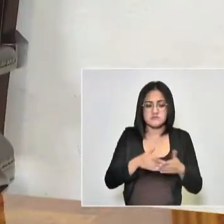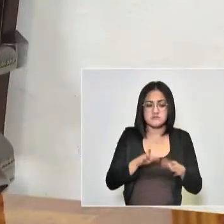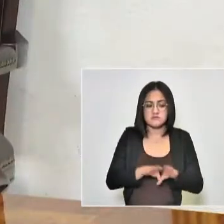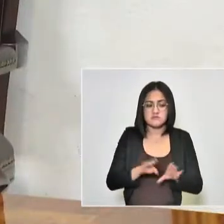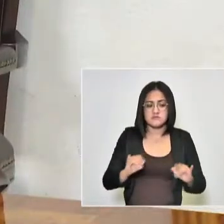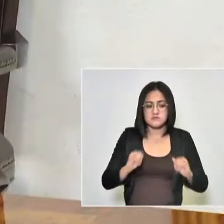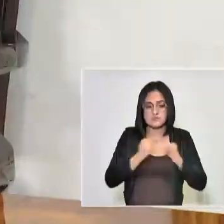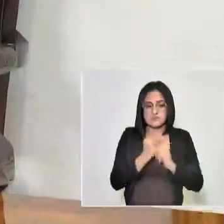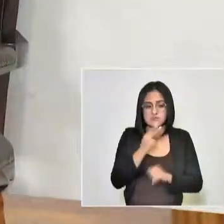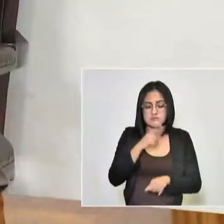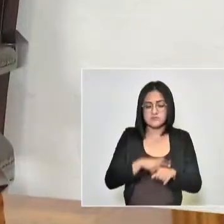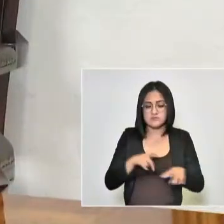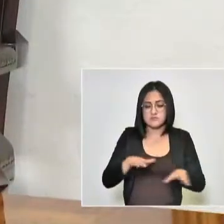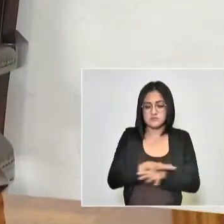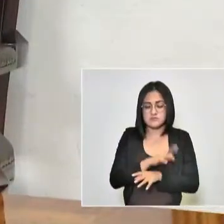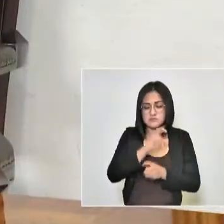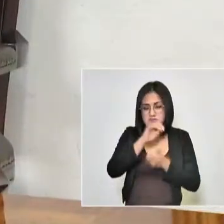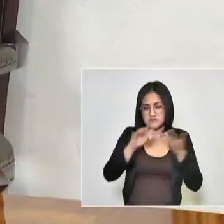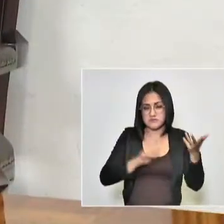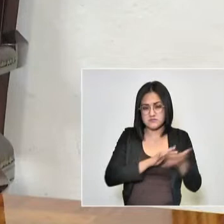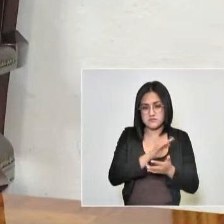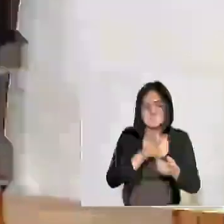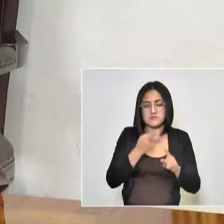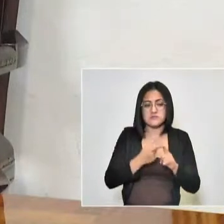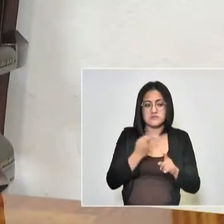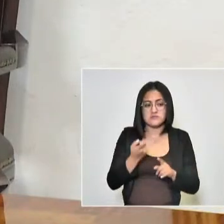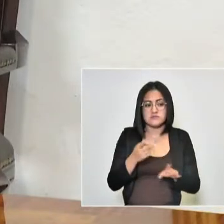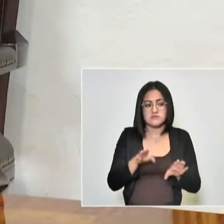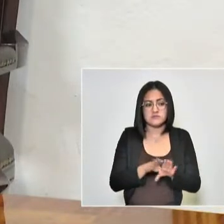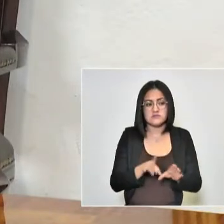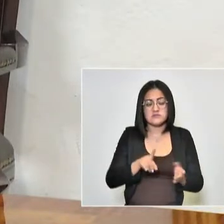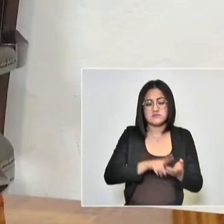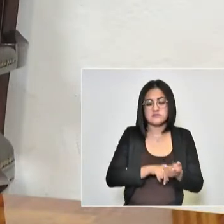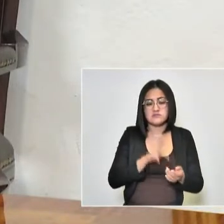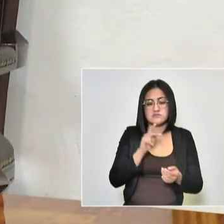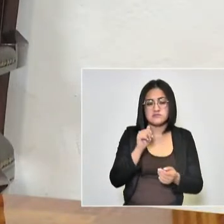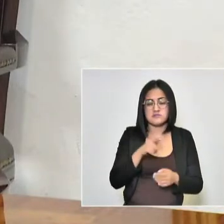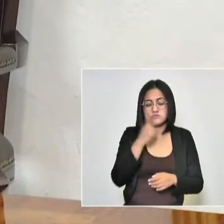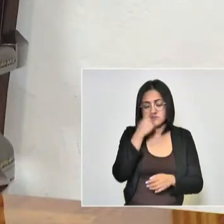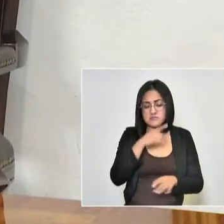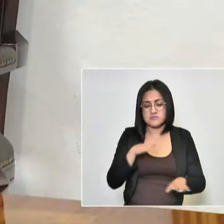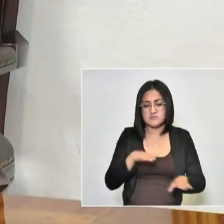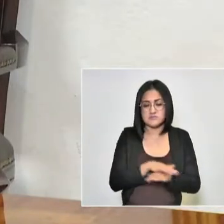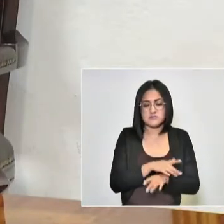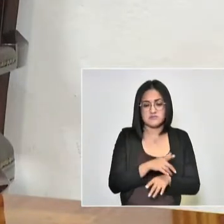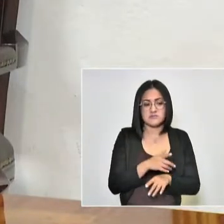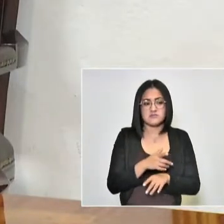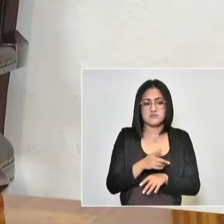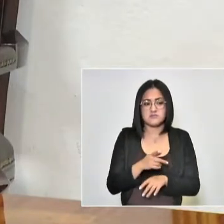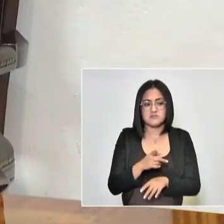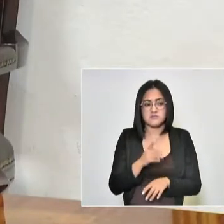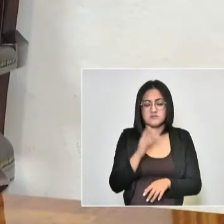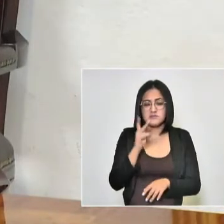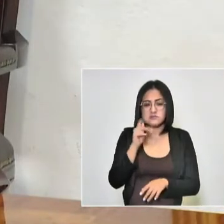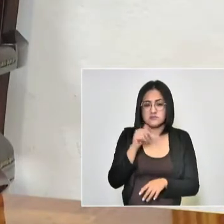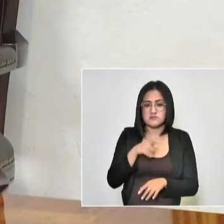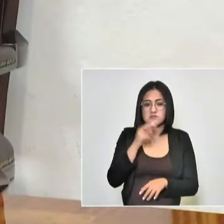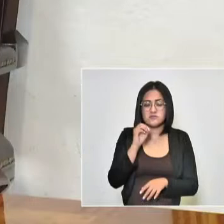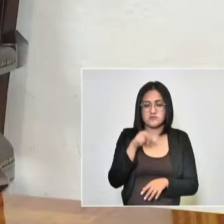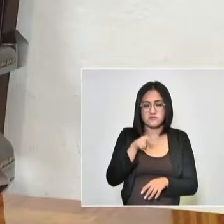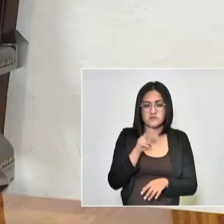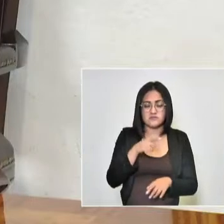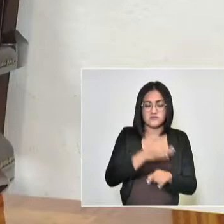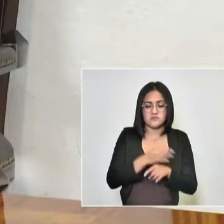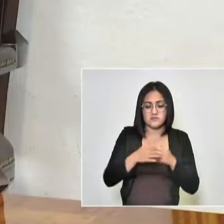Instituto Nacional de Cambio Climático y del Panel Interinstitucional de Cambio Climático, que es el panel de la ONU. Usamos